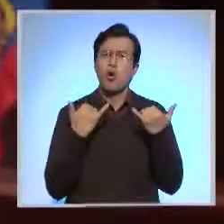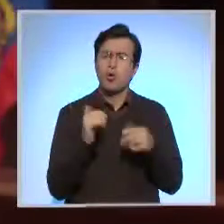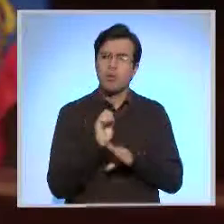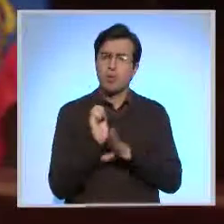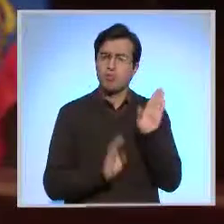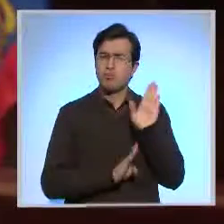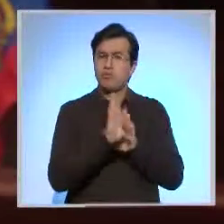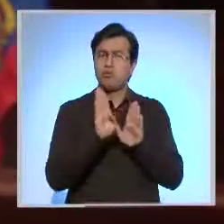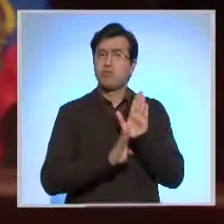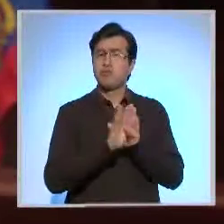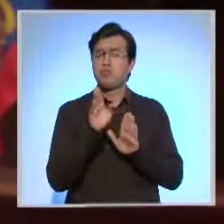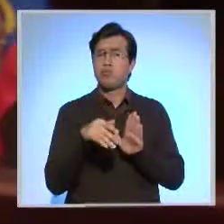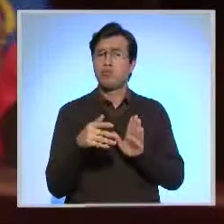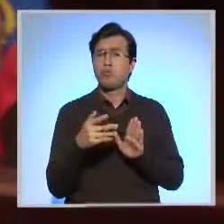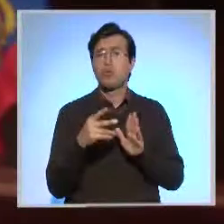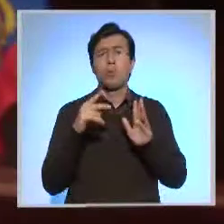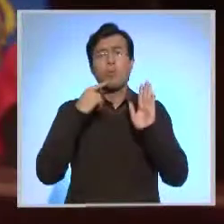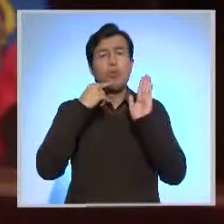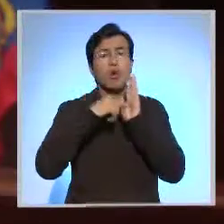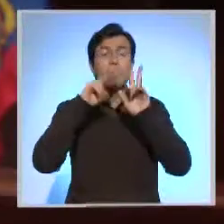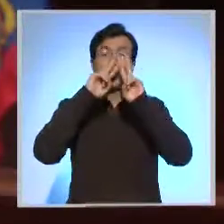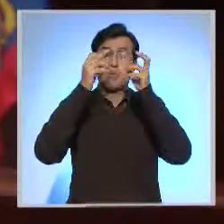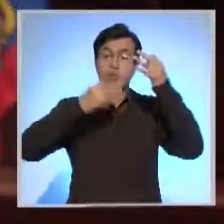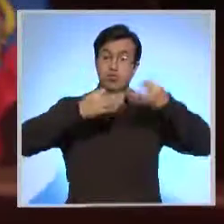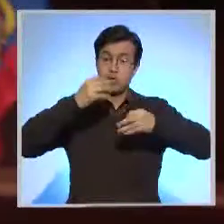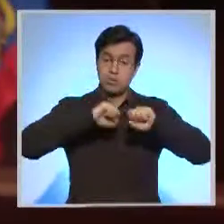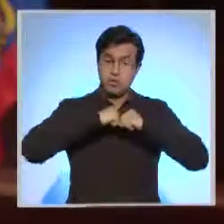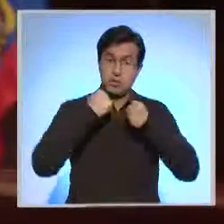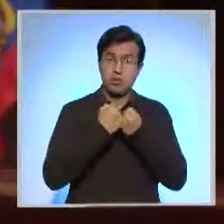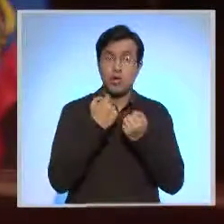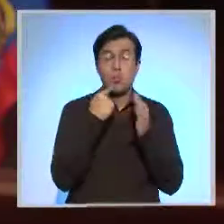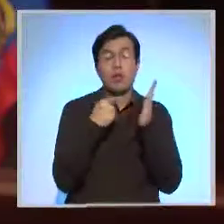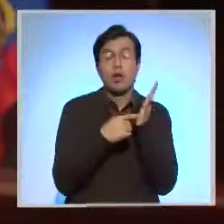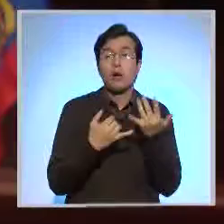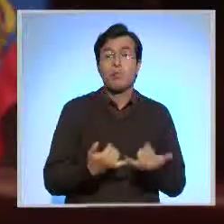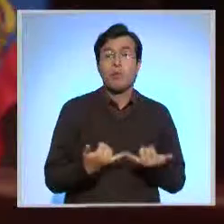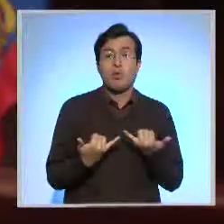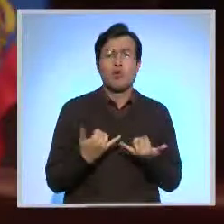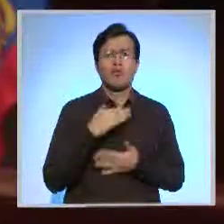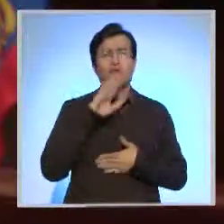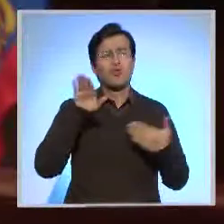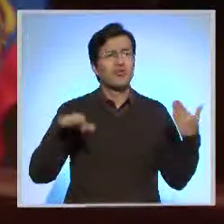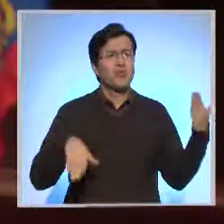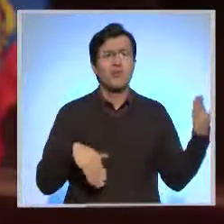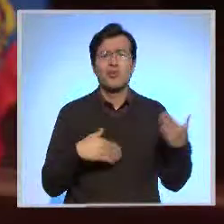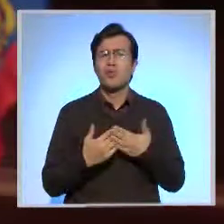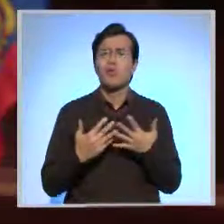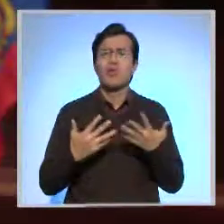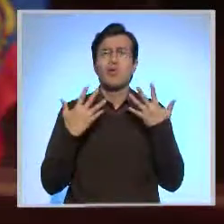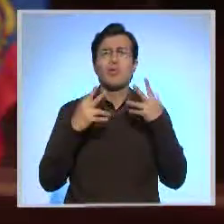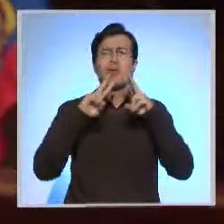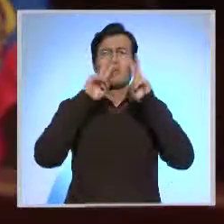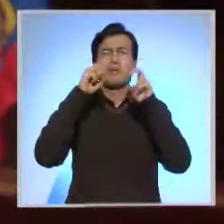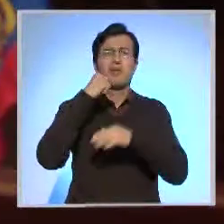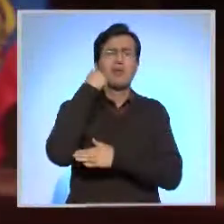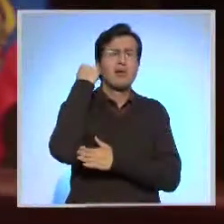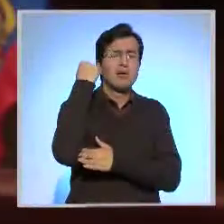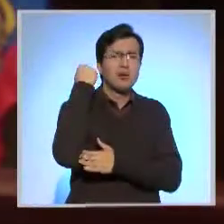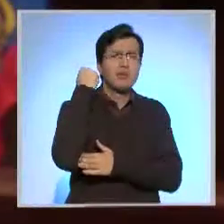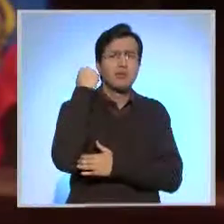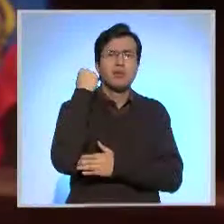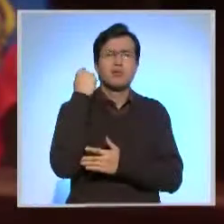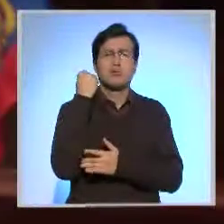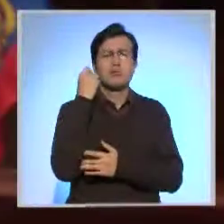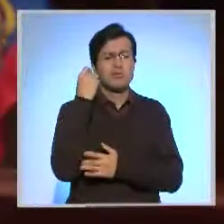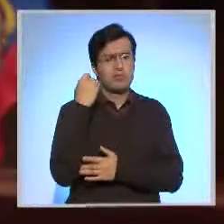que tenemos en función de la justicia social como es la construcción de toda la obra en el ejercicio de los derechos más elementales que